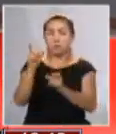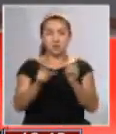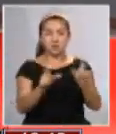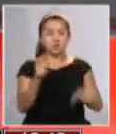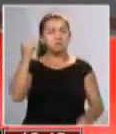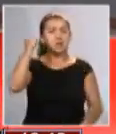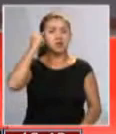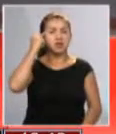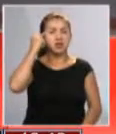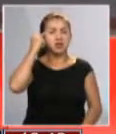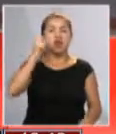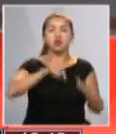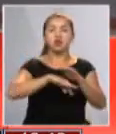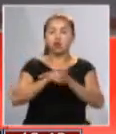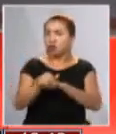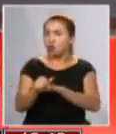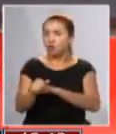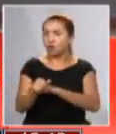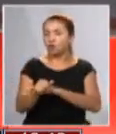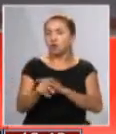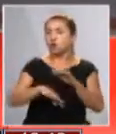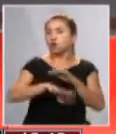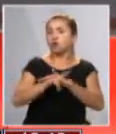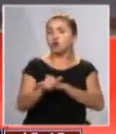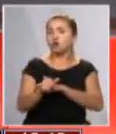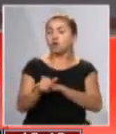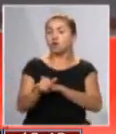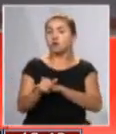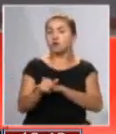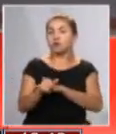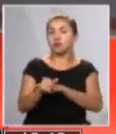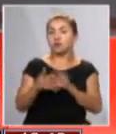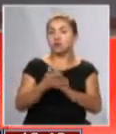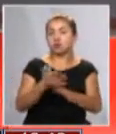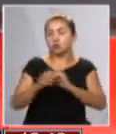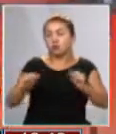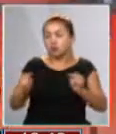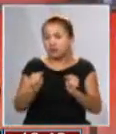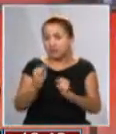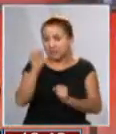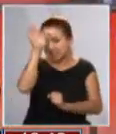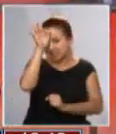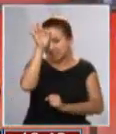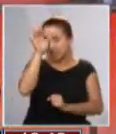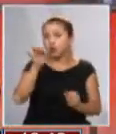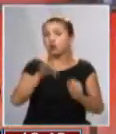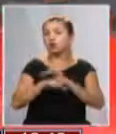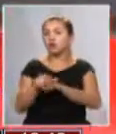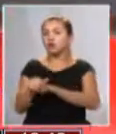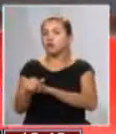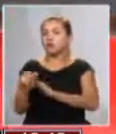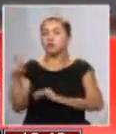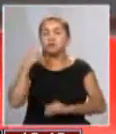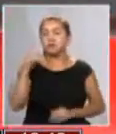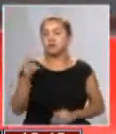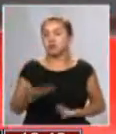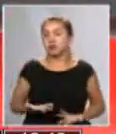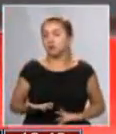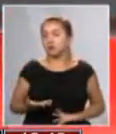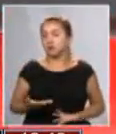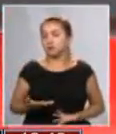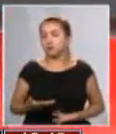viene a la cabeza? El robo, el tradicional robo de una gallina, que es lo más burdo y banal que se puede recurrir, pero el abigeato